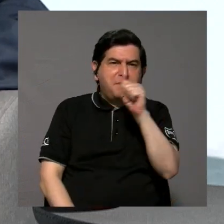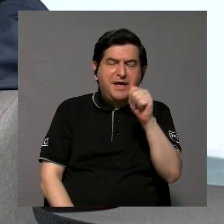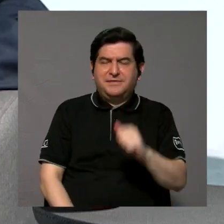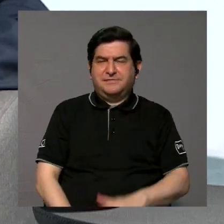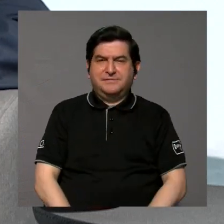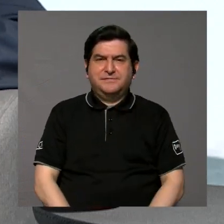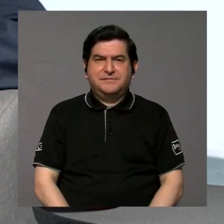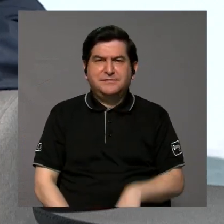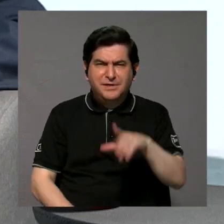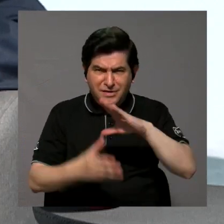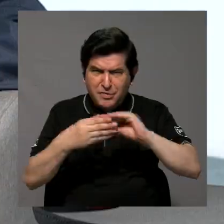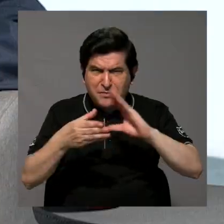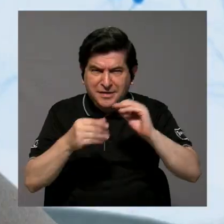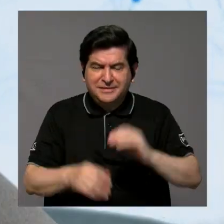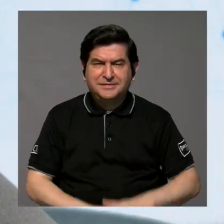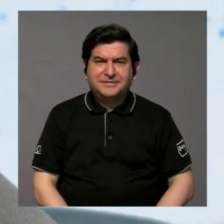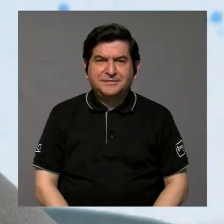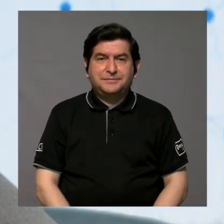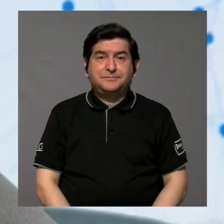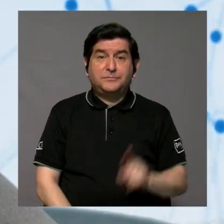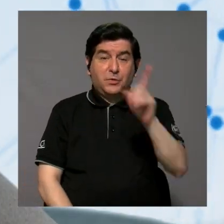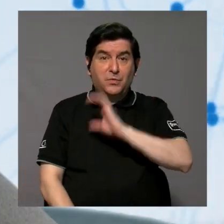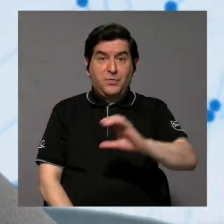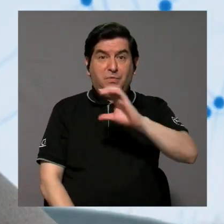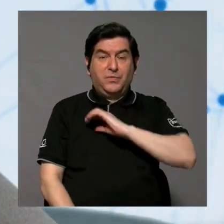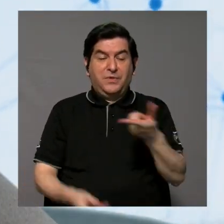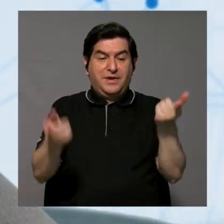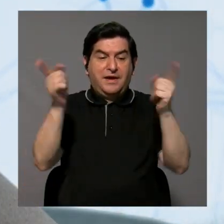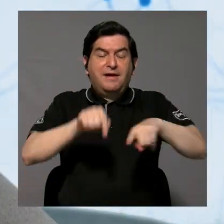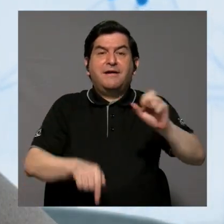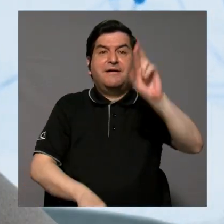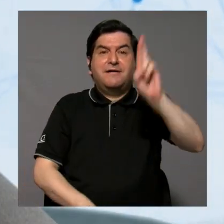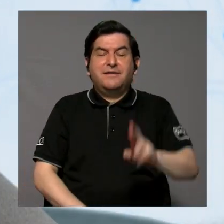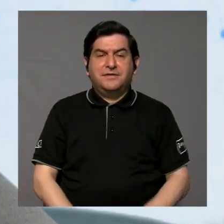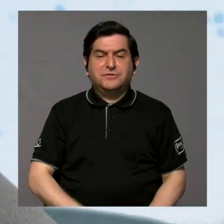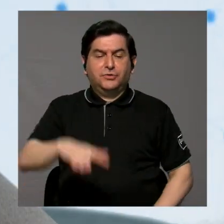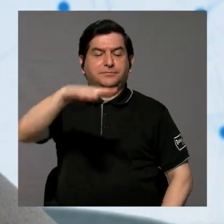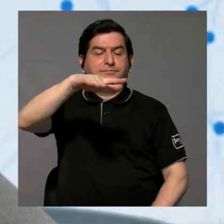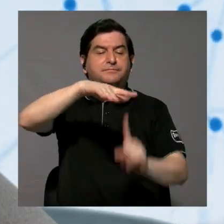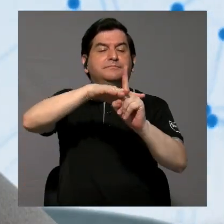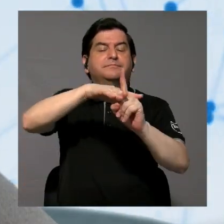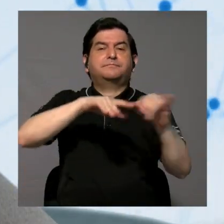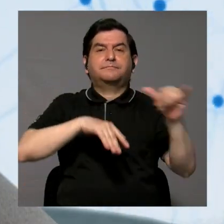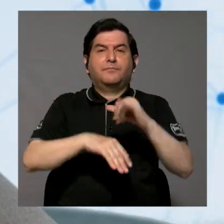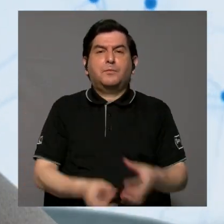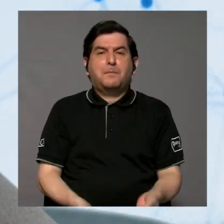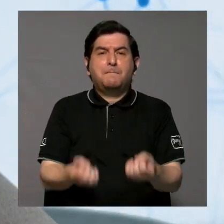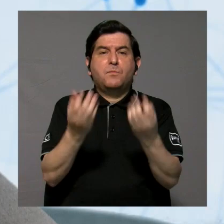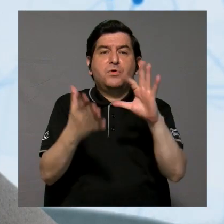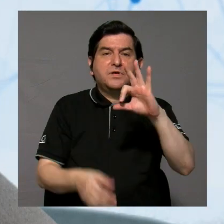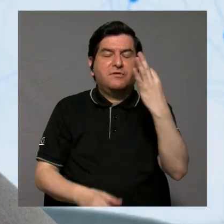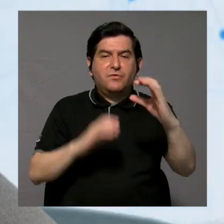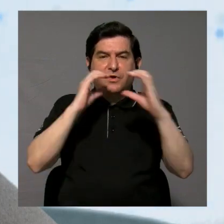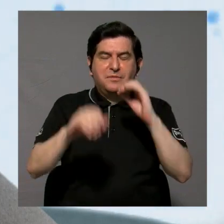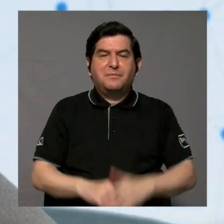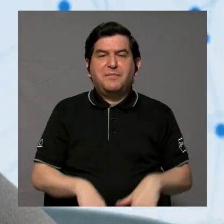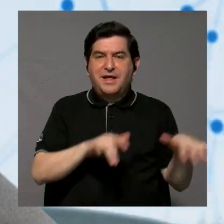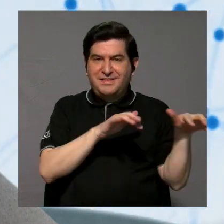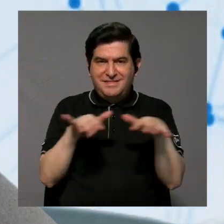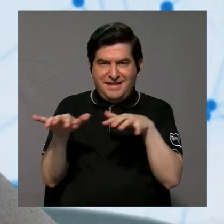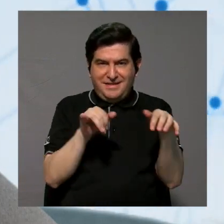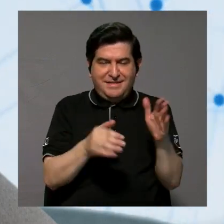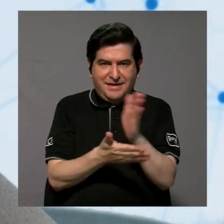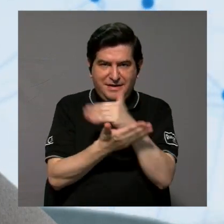semanas. Coméntenos. Bueno, una de las particularidades del caso costarricense es que han surgido también muchos medios digitales, ¿verdad? Es